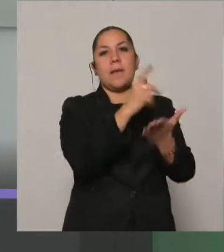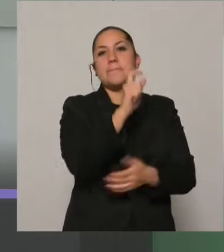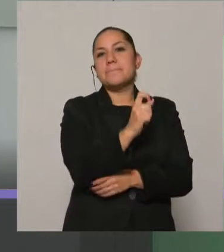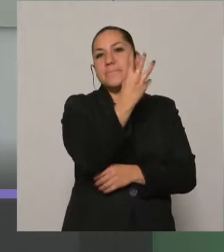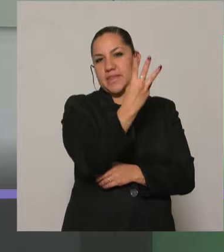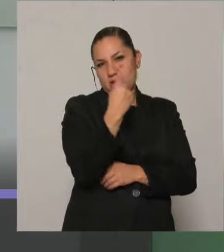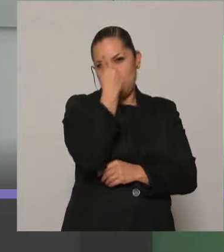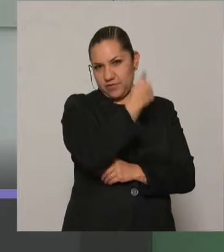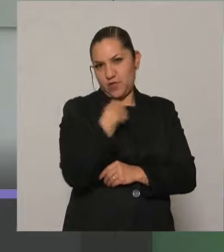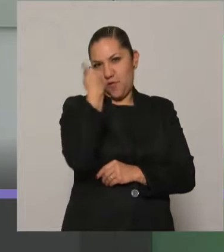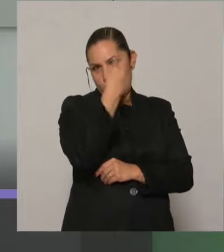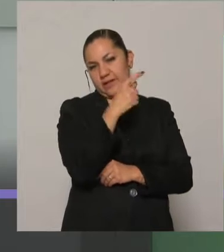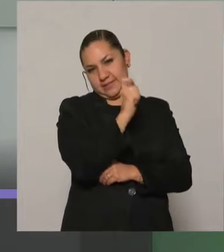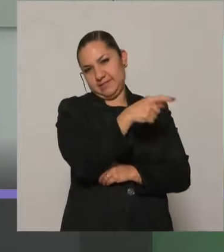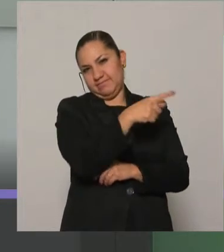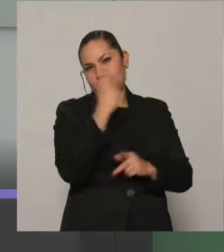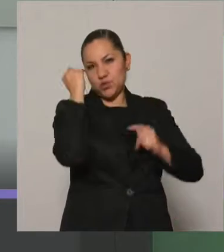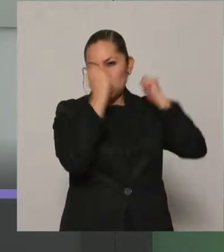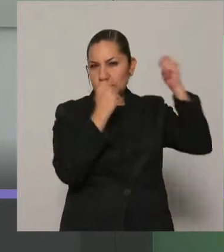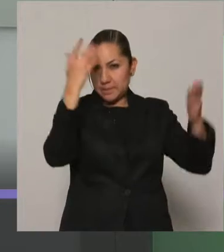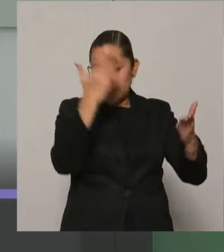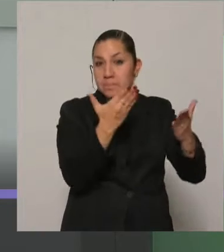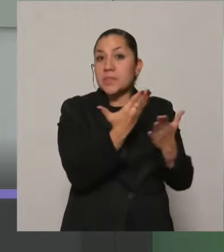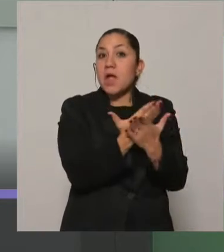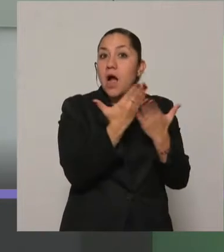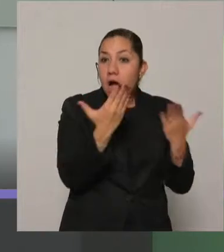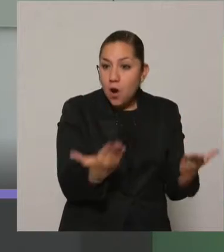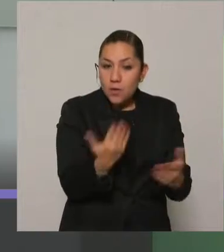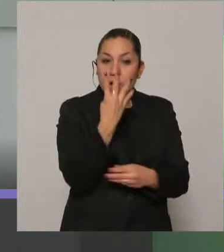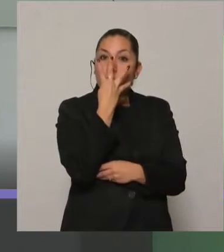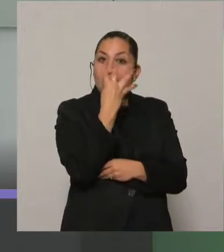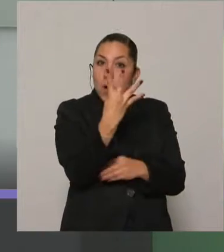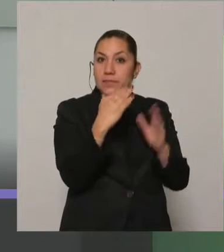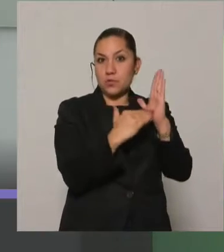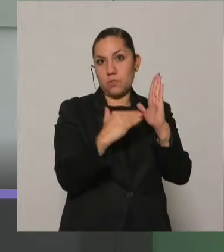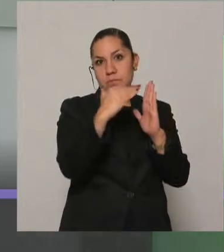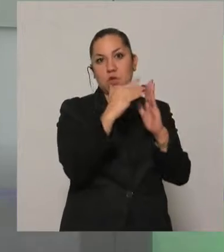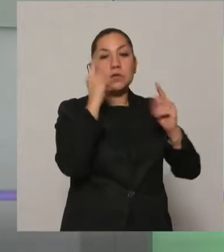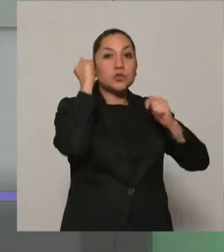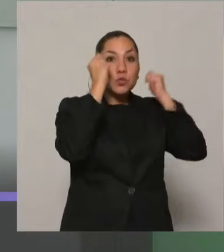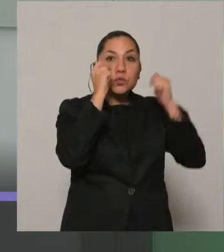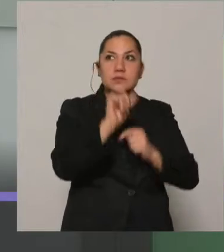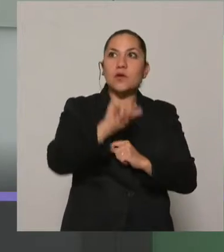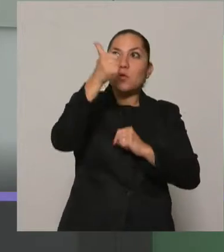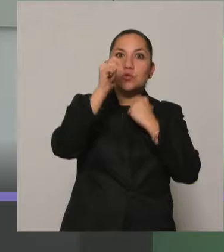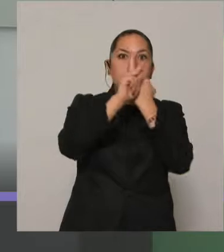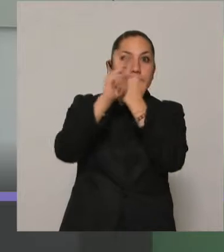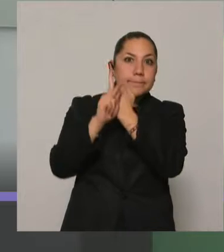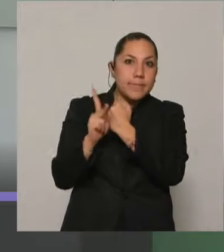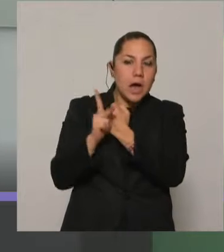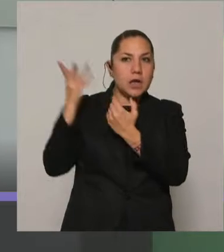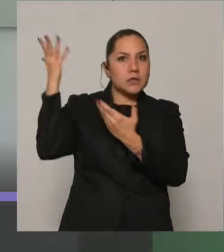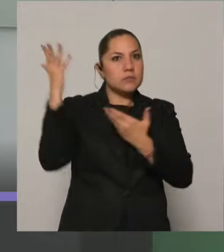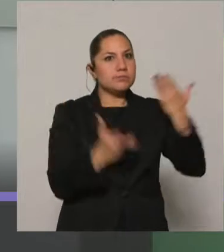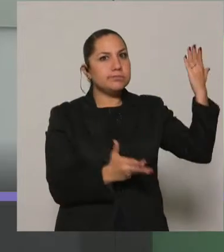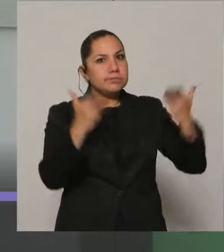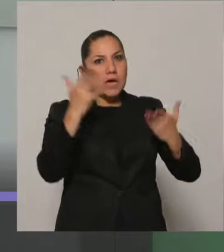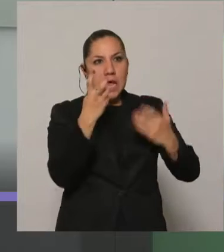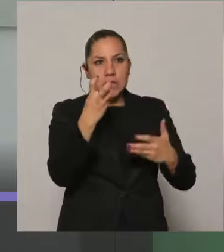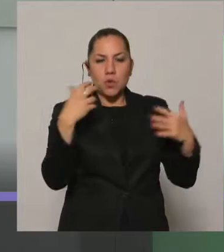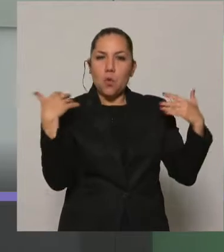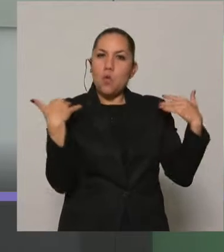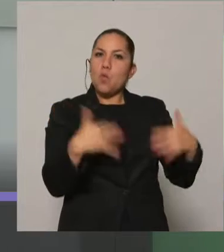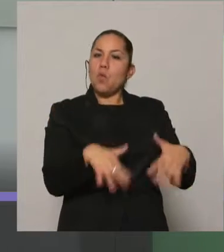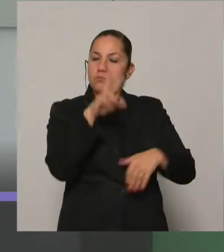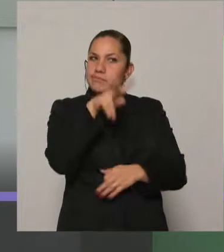nacionales, y por primera vez superamos los 4 millones de turistas extranjeros, y eso nos ha dado mucho gusto porque ha sido un gran esfuerzo que